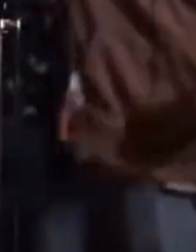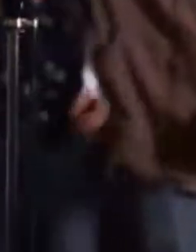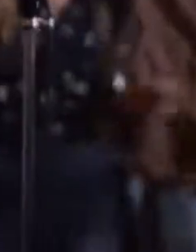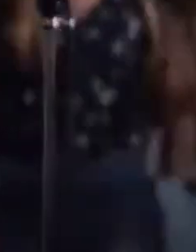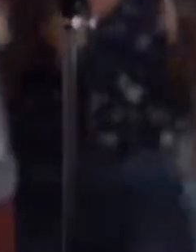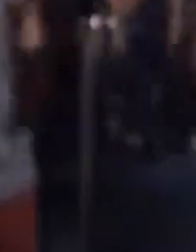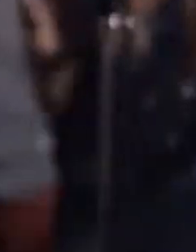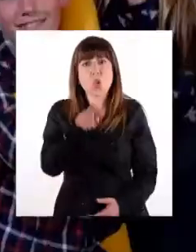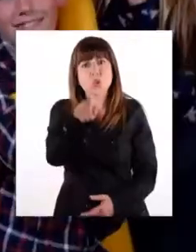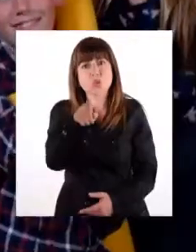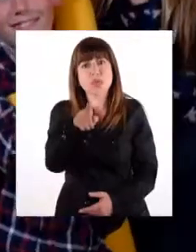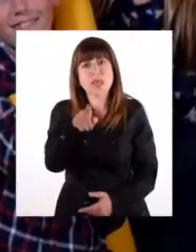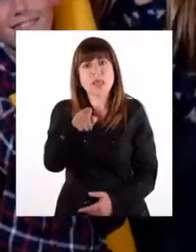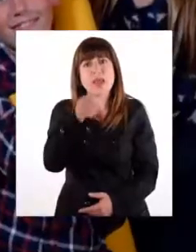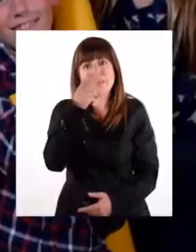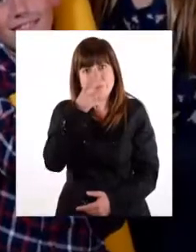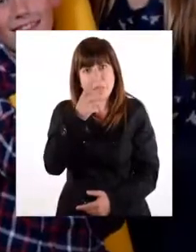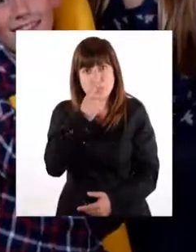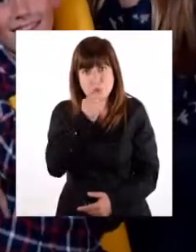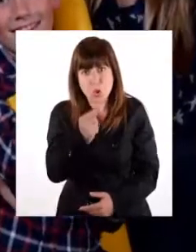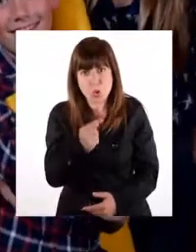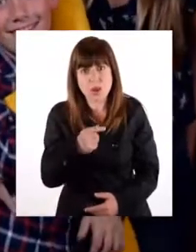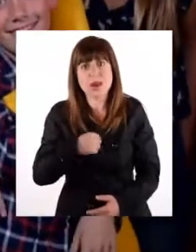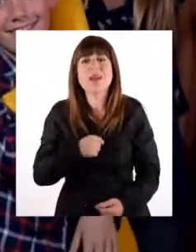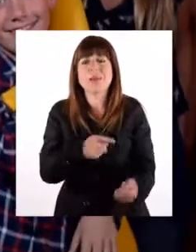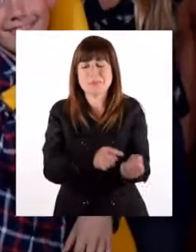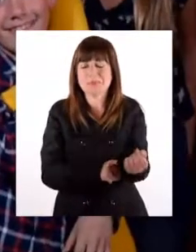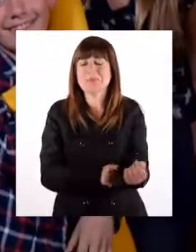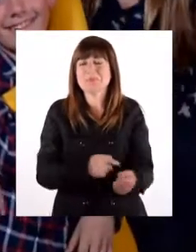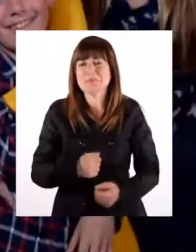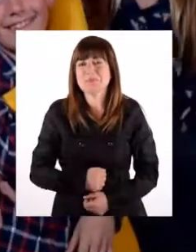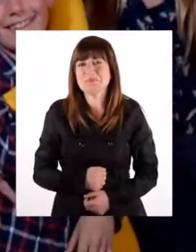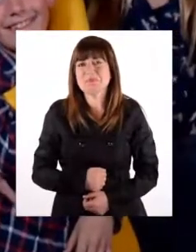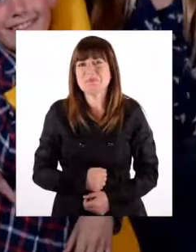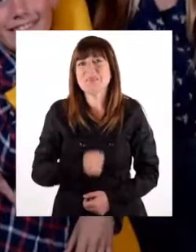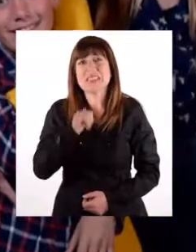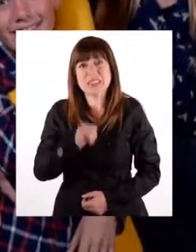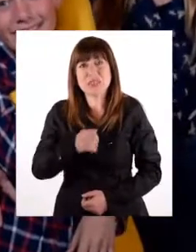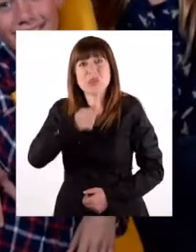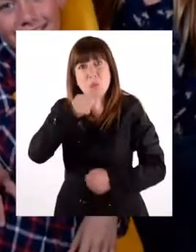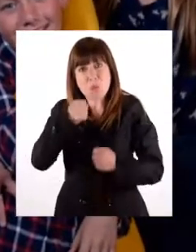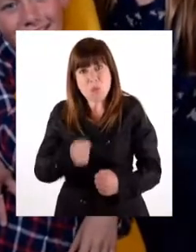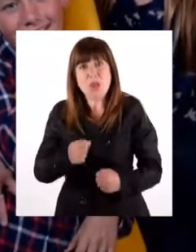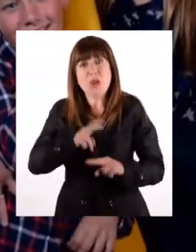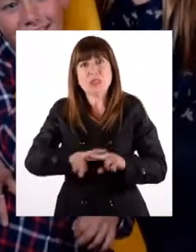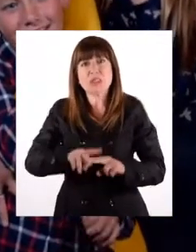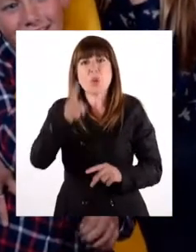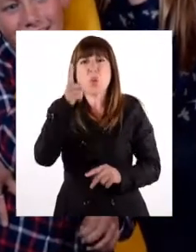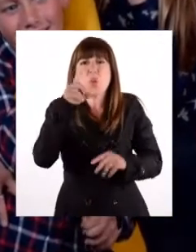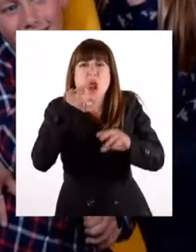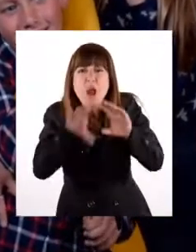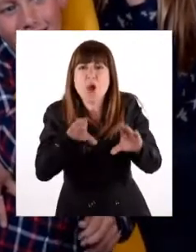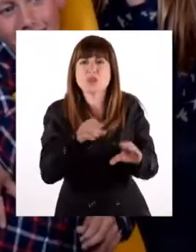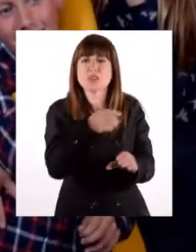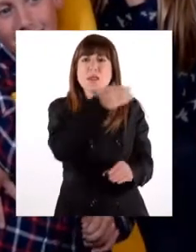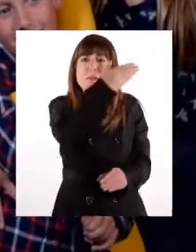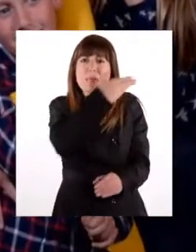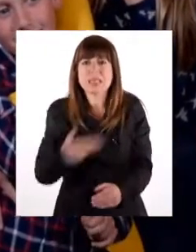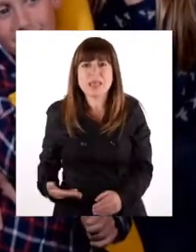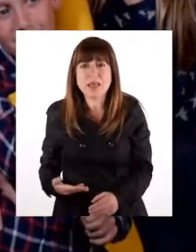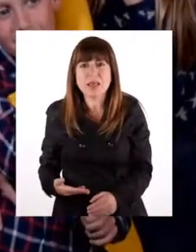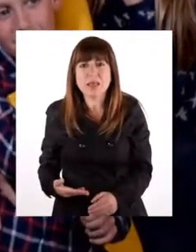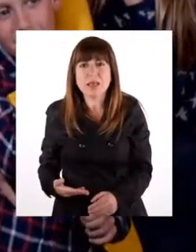Lo que ustedes acaban de ver y escuchar es mi familia. Si yo pudiera hacer una sola cosa